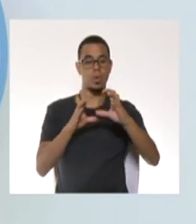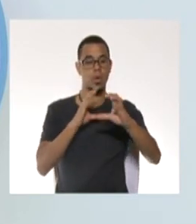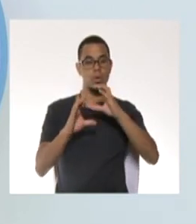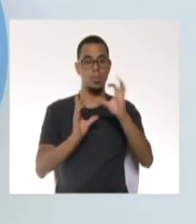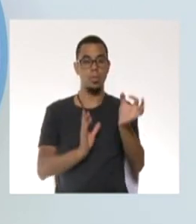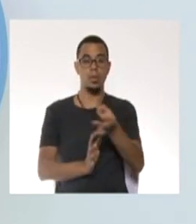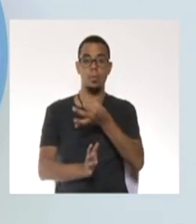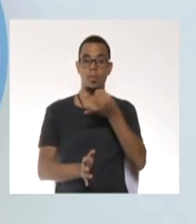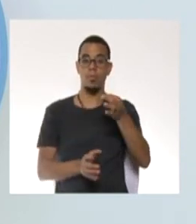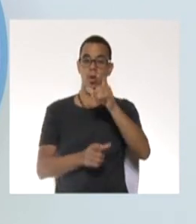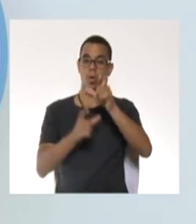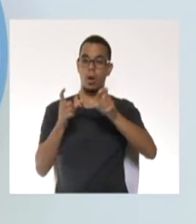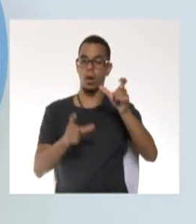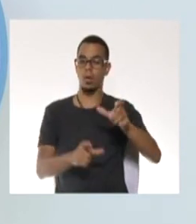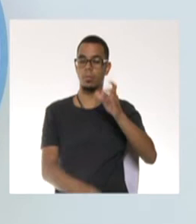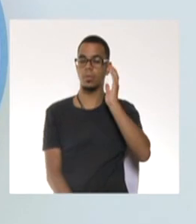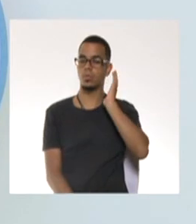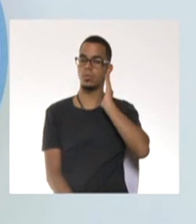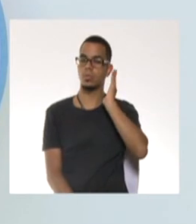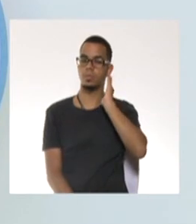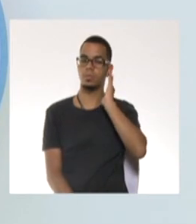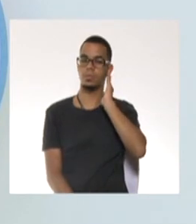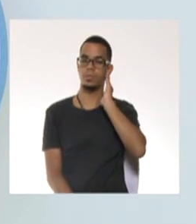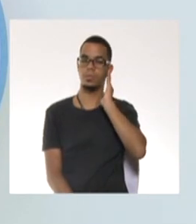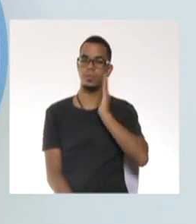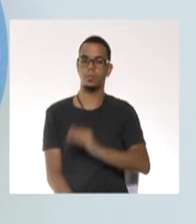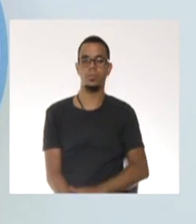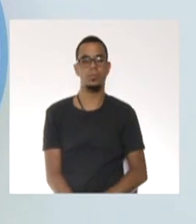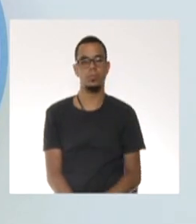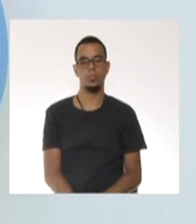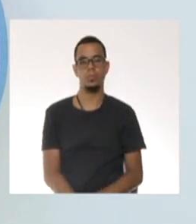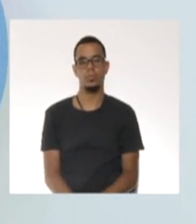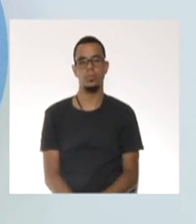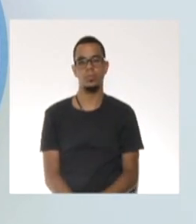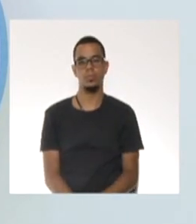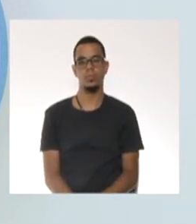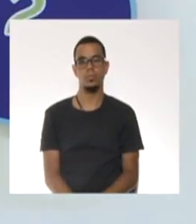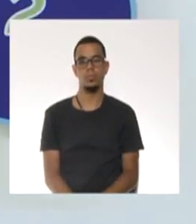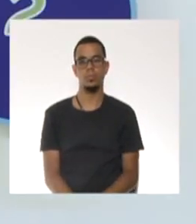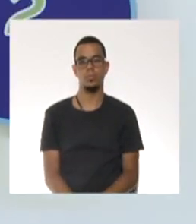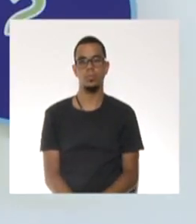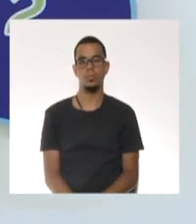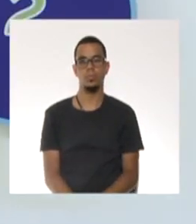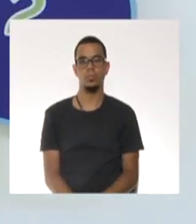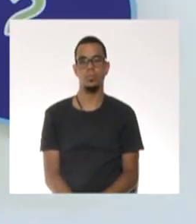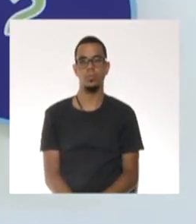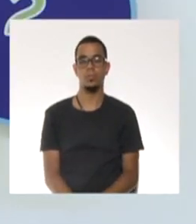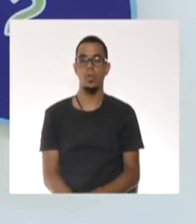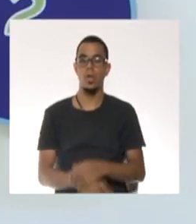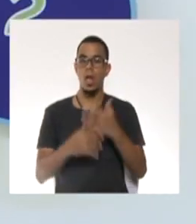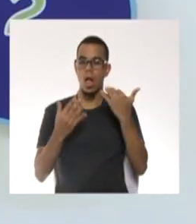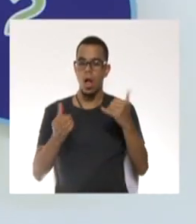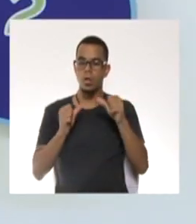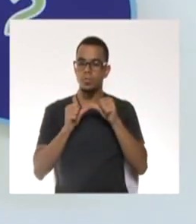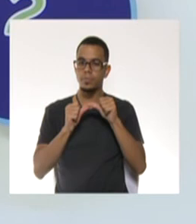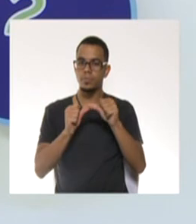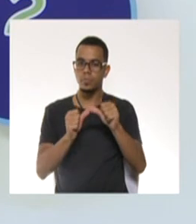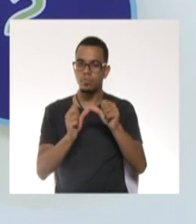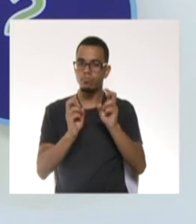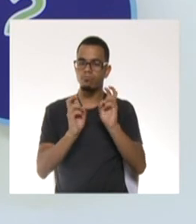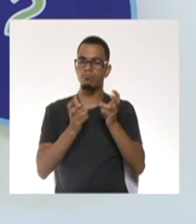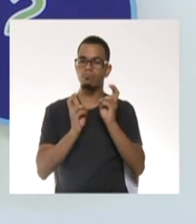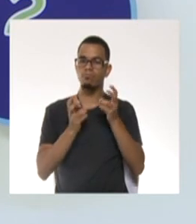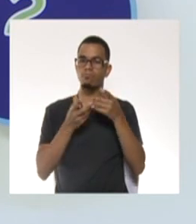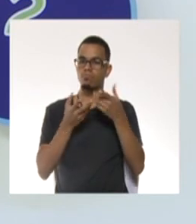para nuestra población con deficiencias auditivas. Ahora bien, continuando con los referentes teóricos dados por